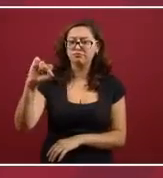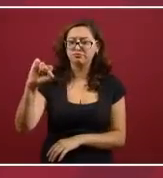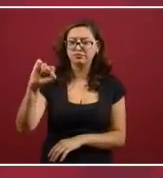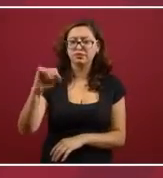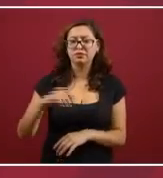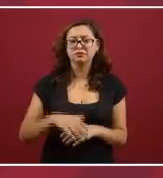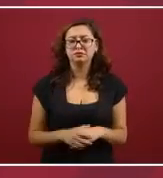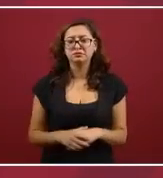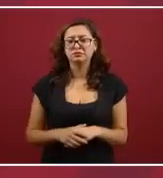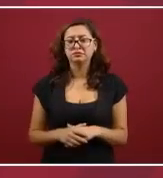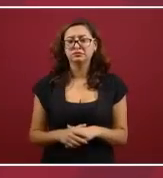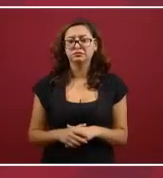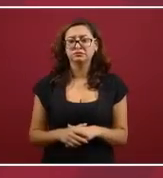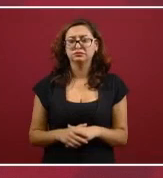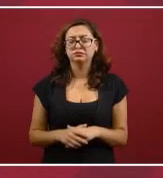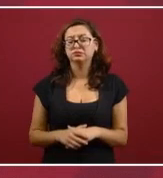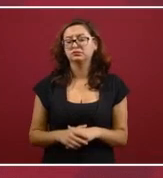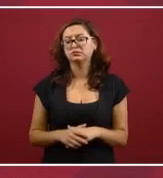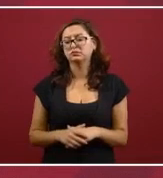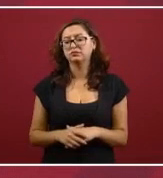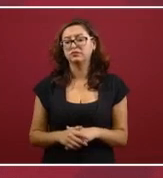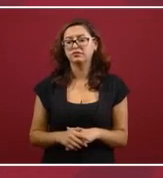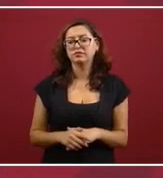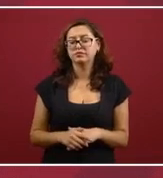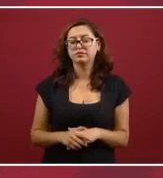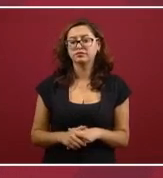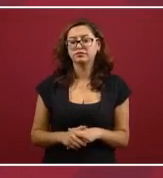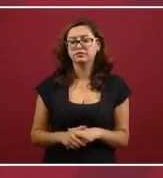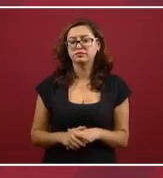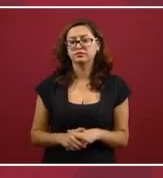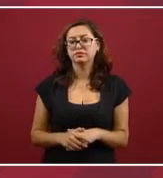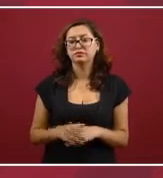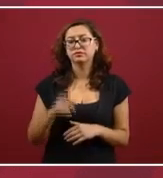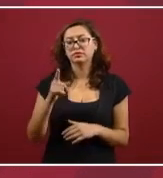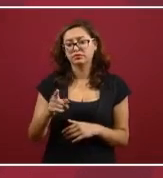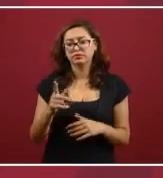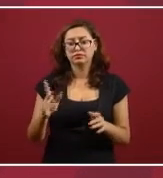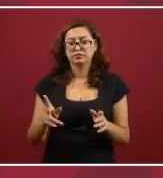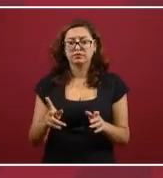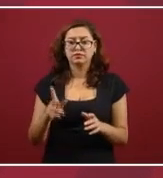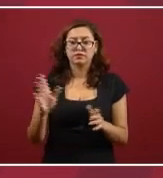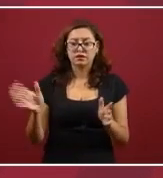Aparecieron allá en la página 29 de la sección C